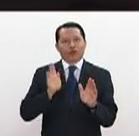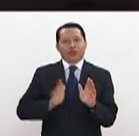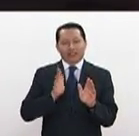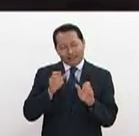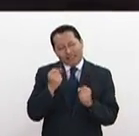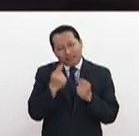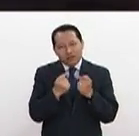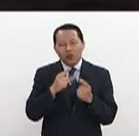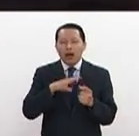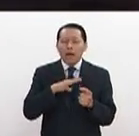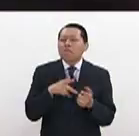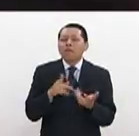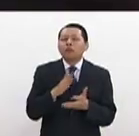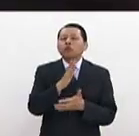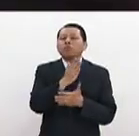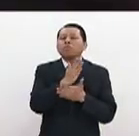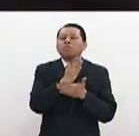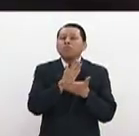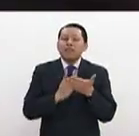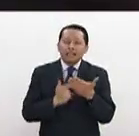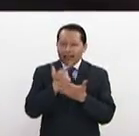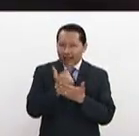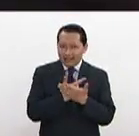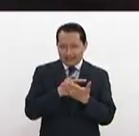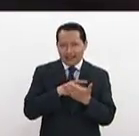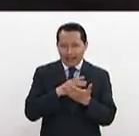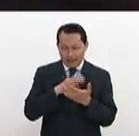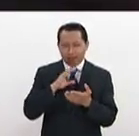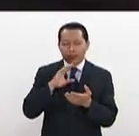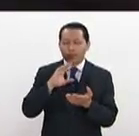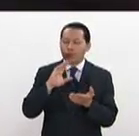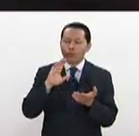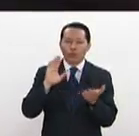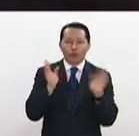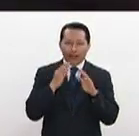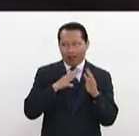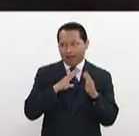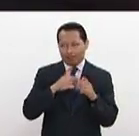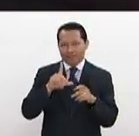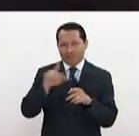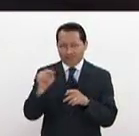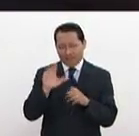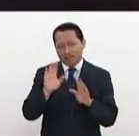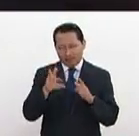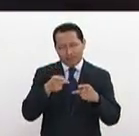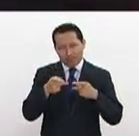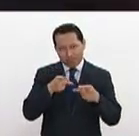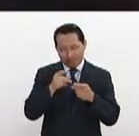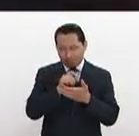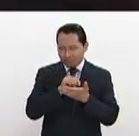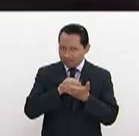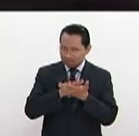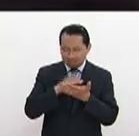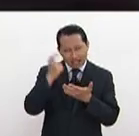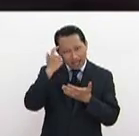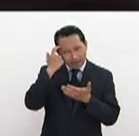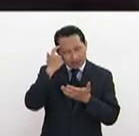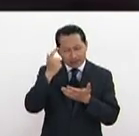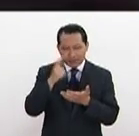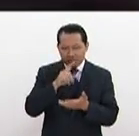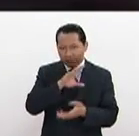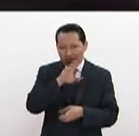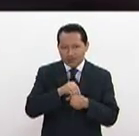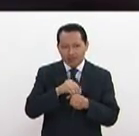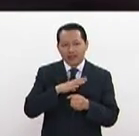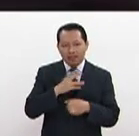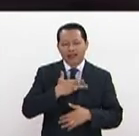ya, básicamente la mitad de la lista que va a ir al Mundial ya la tiene muy bien planeada, escrita en su cabeza, como sea.